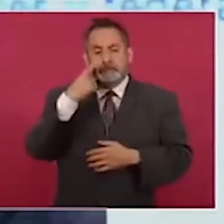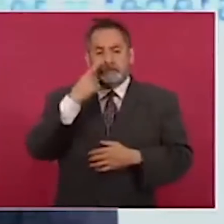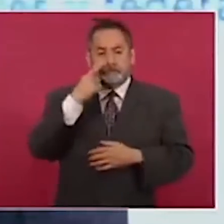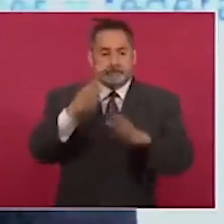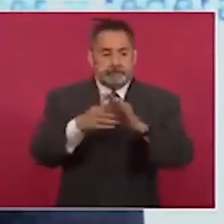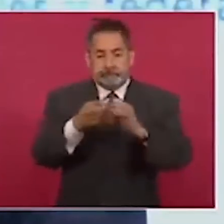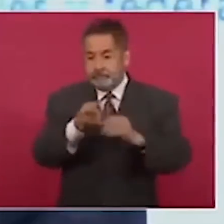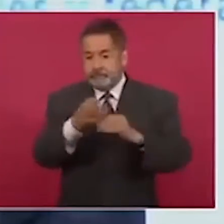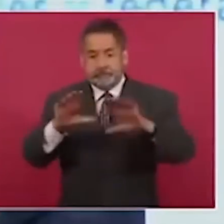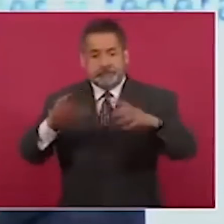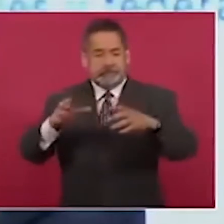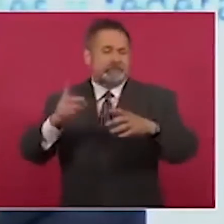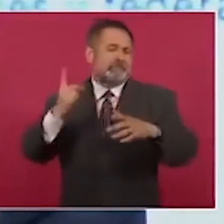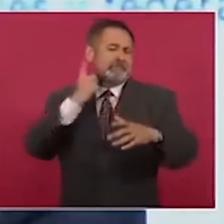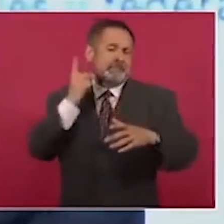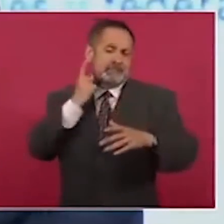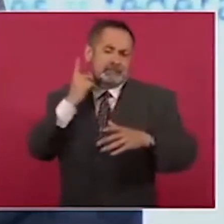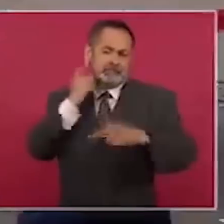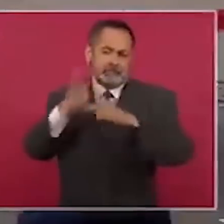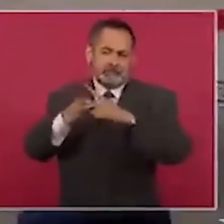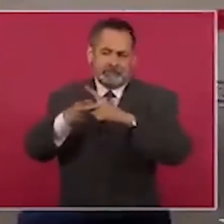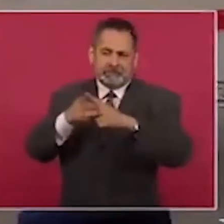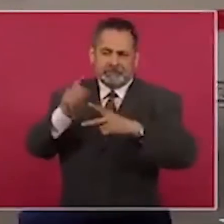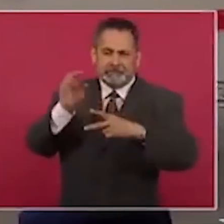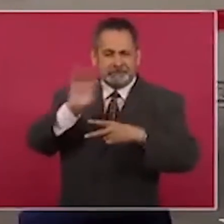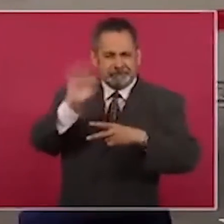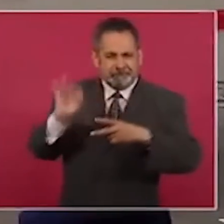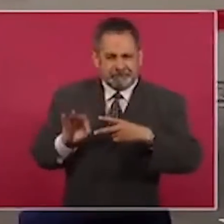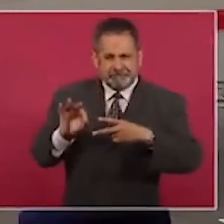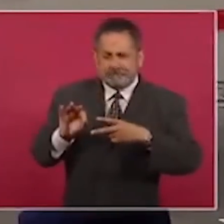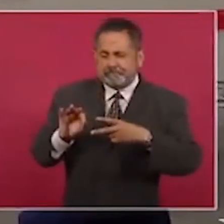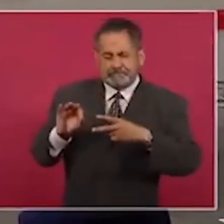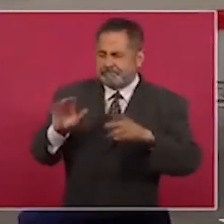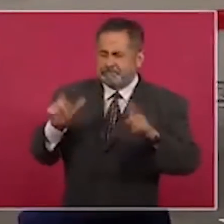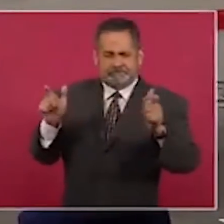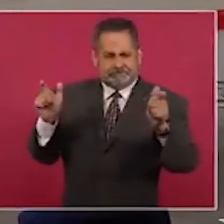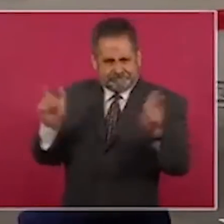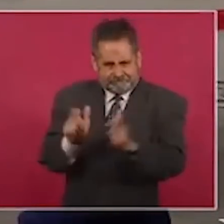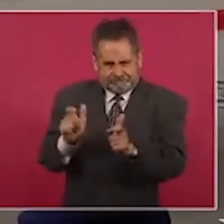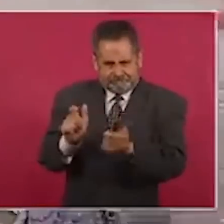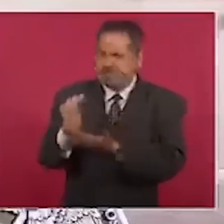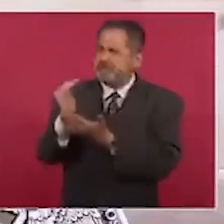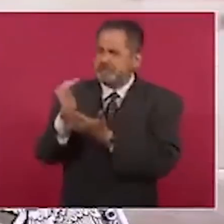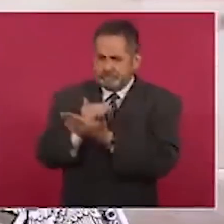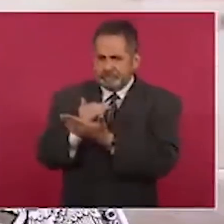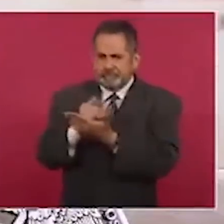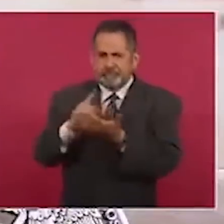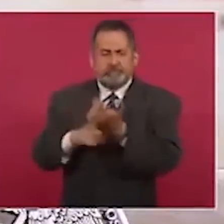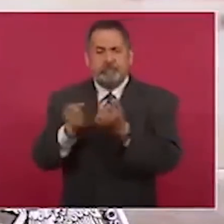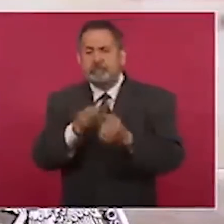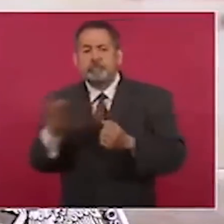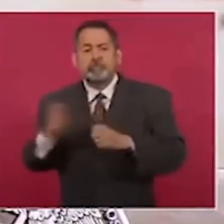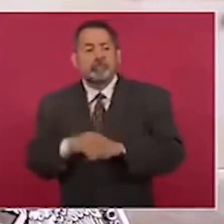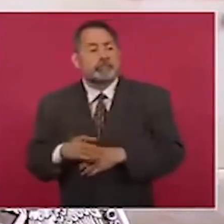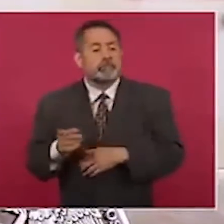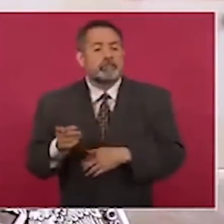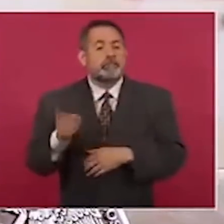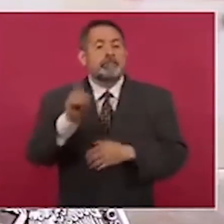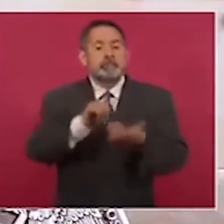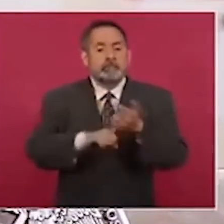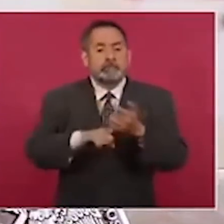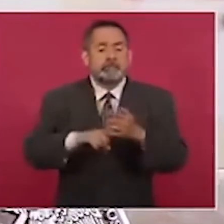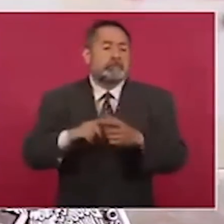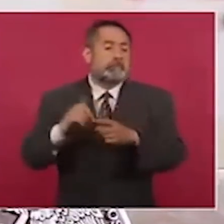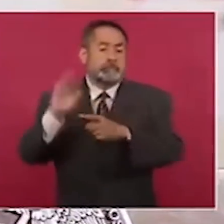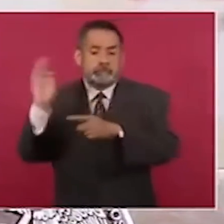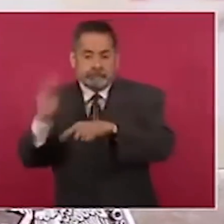una eliminación de los diputados plurinominales y una reducción sustancial también del número de legisladores federales